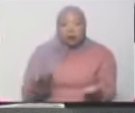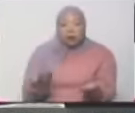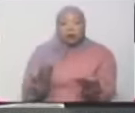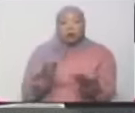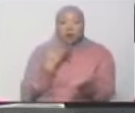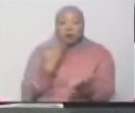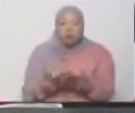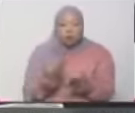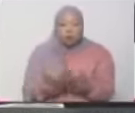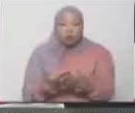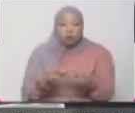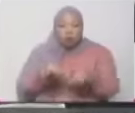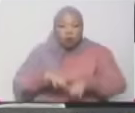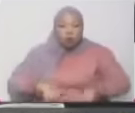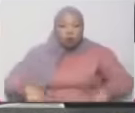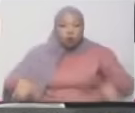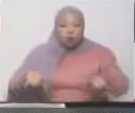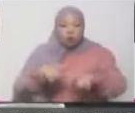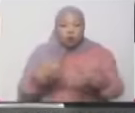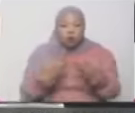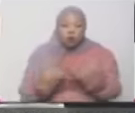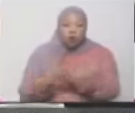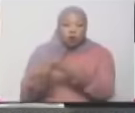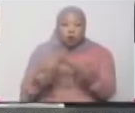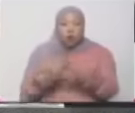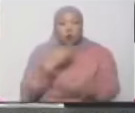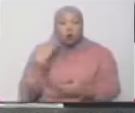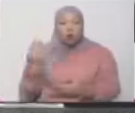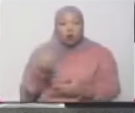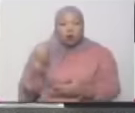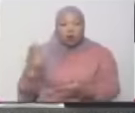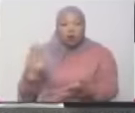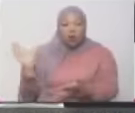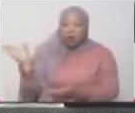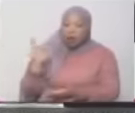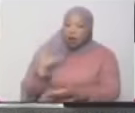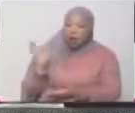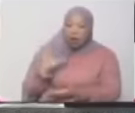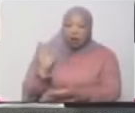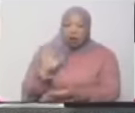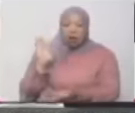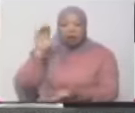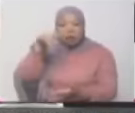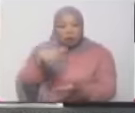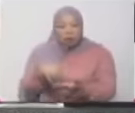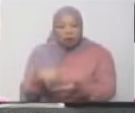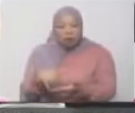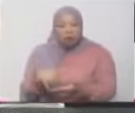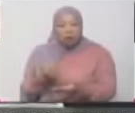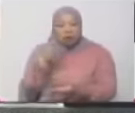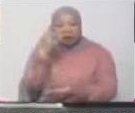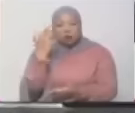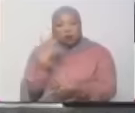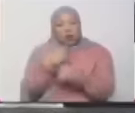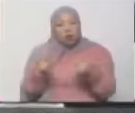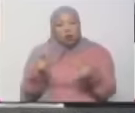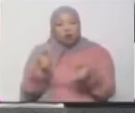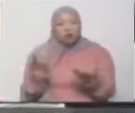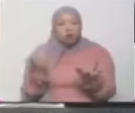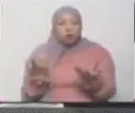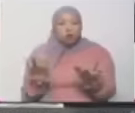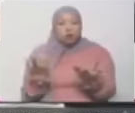una sede central donde estudien jóvenes de la ciudad, jóvenes de la ciudad, y que la universidad tenga núcleos